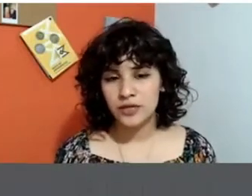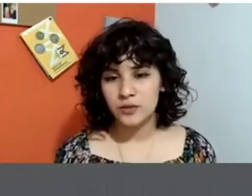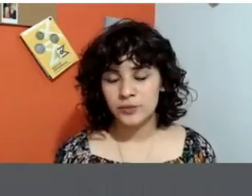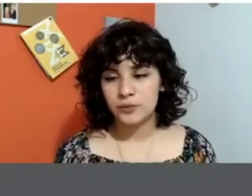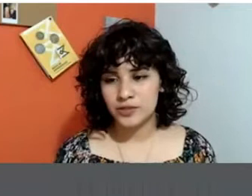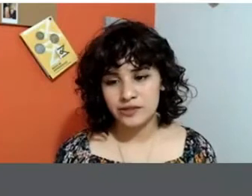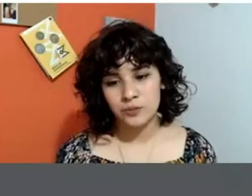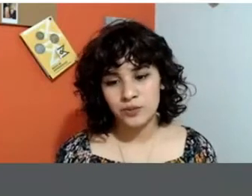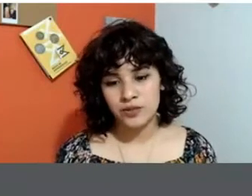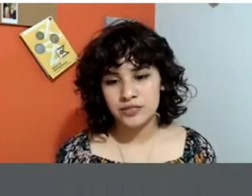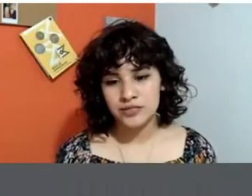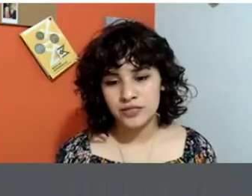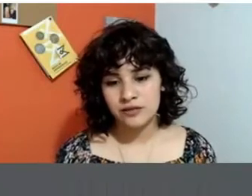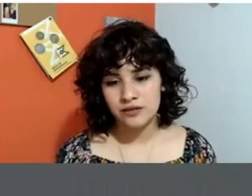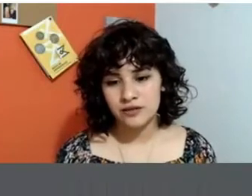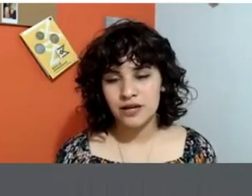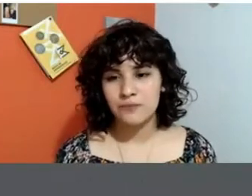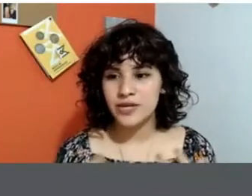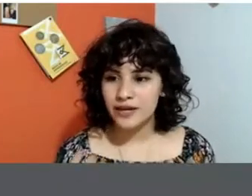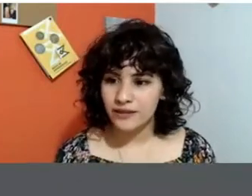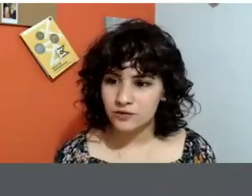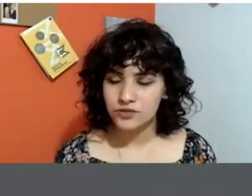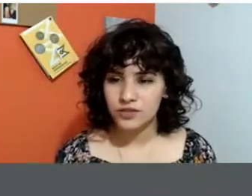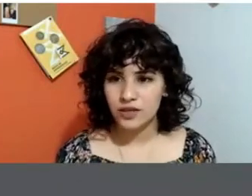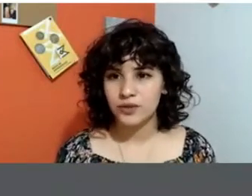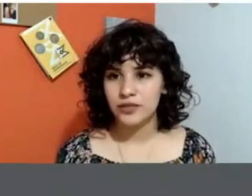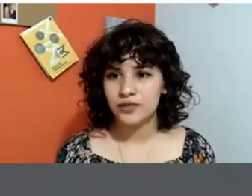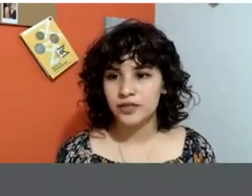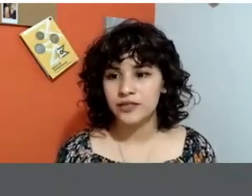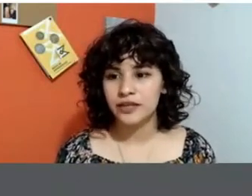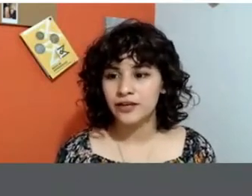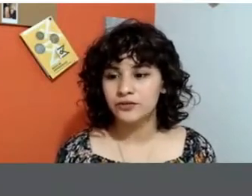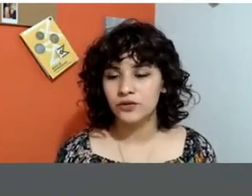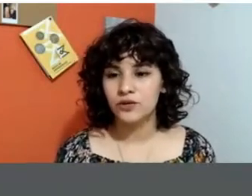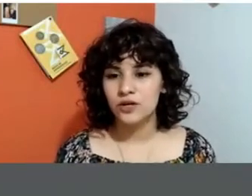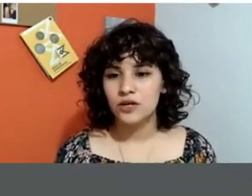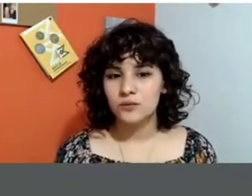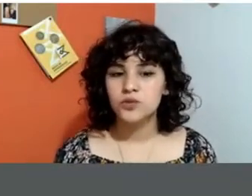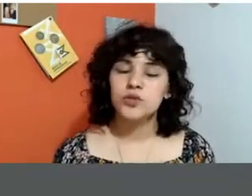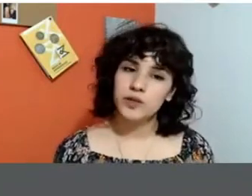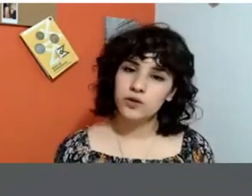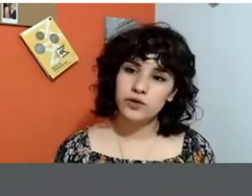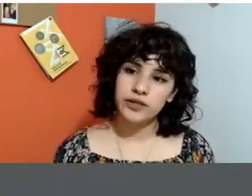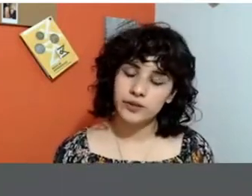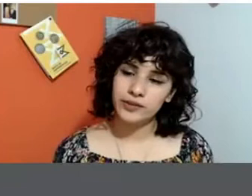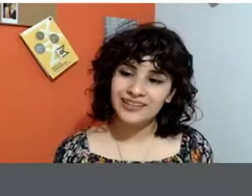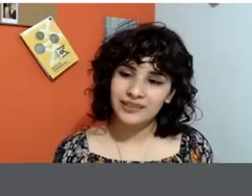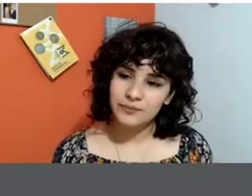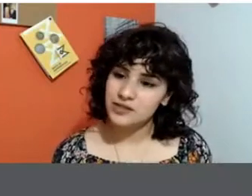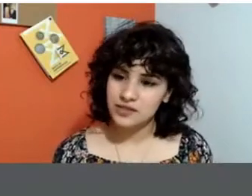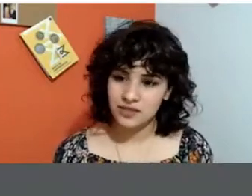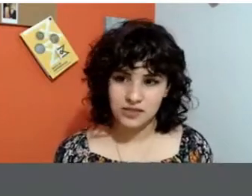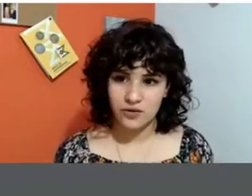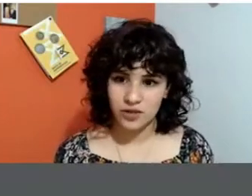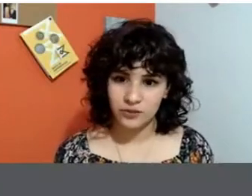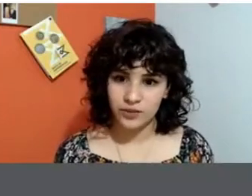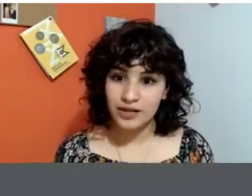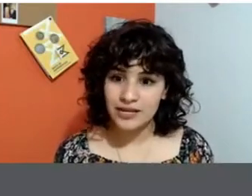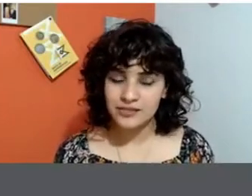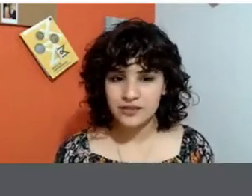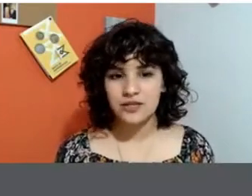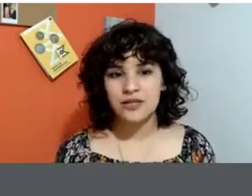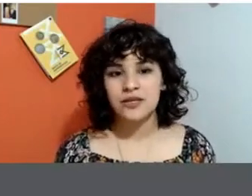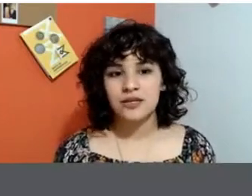¿no? Una propuesta que puede ser cambiada, ustedes pueden ir integrándolo mucho mejor de repente al tema que están desarrollando